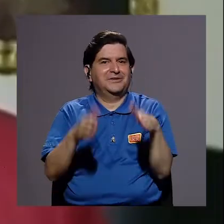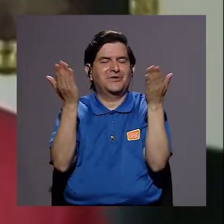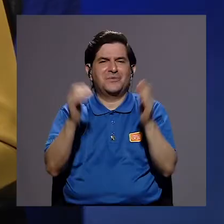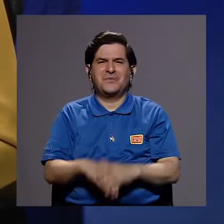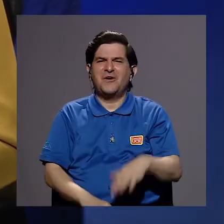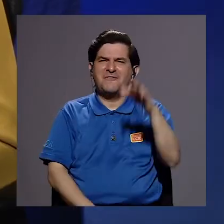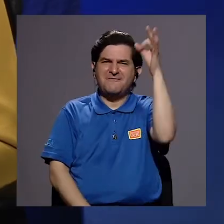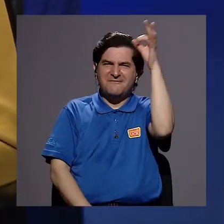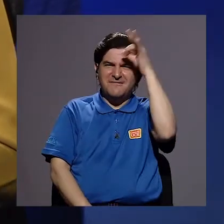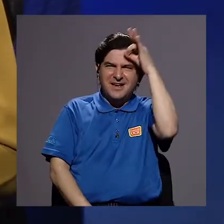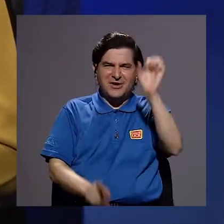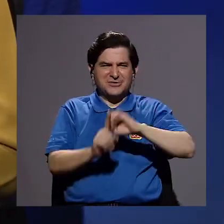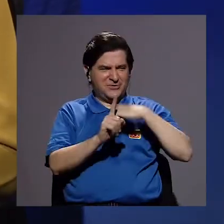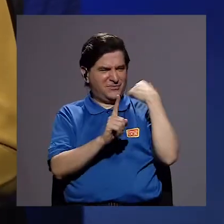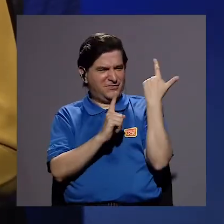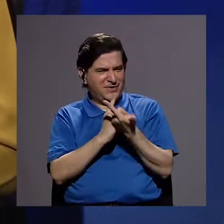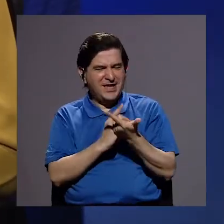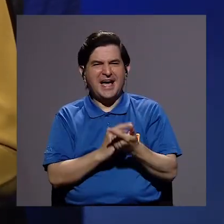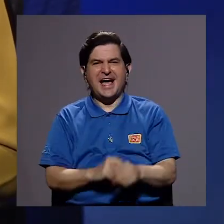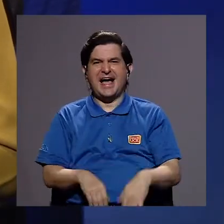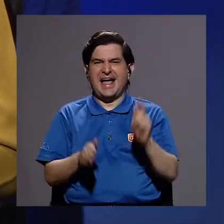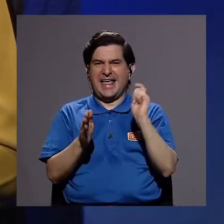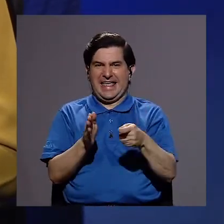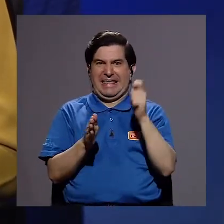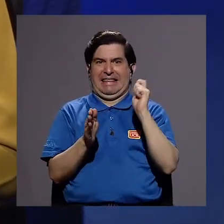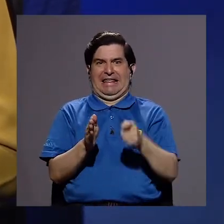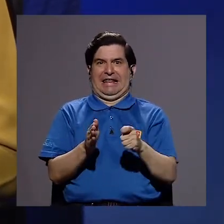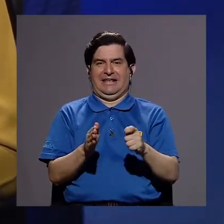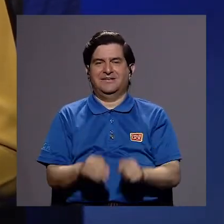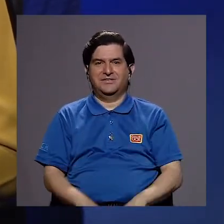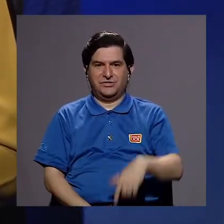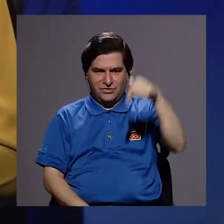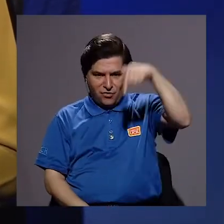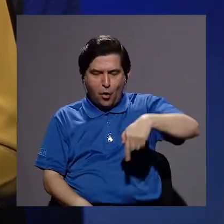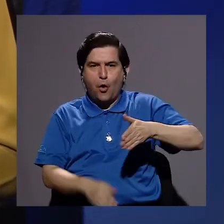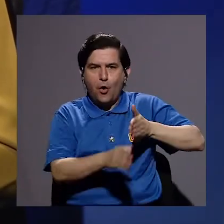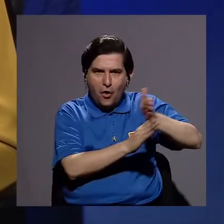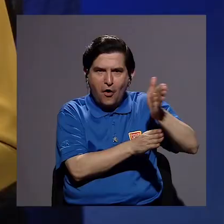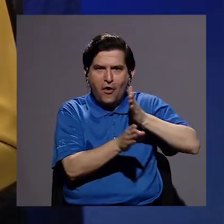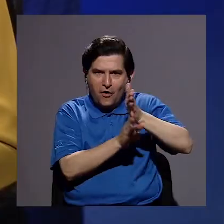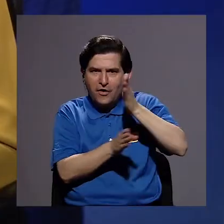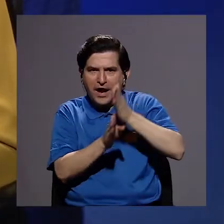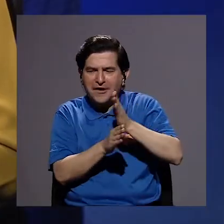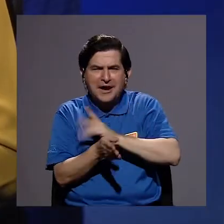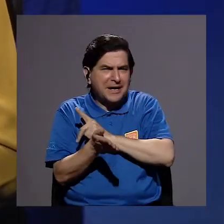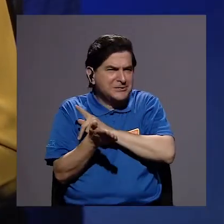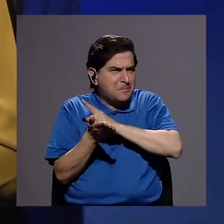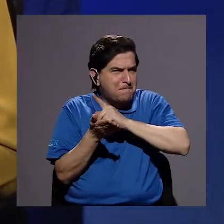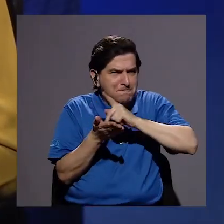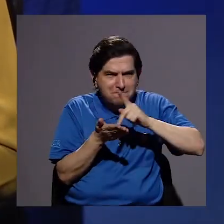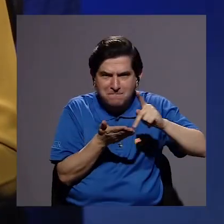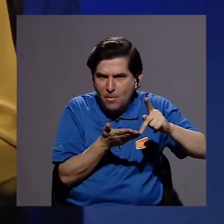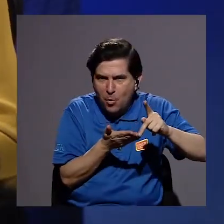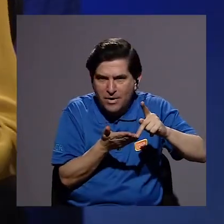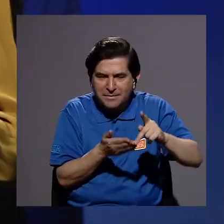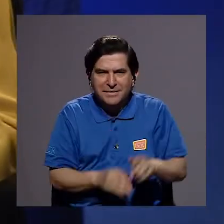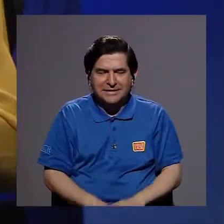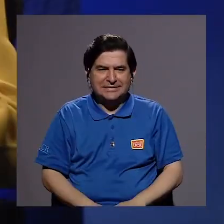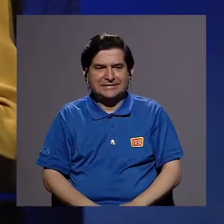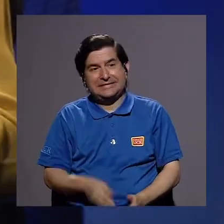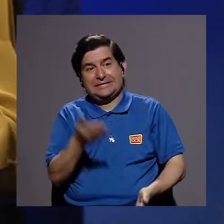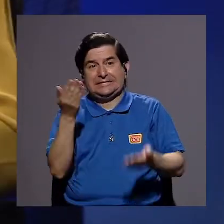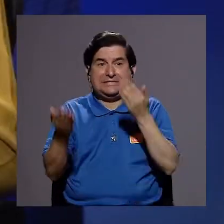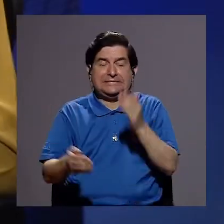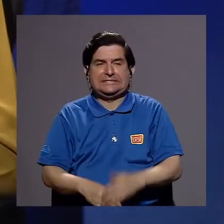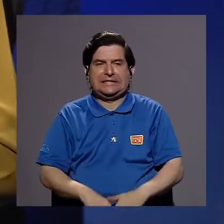idea. Filosofía, sociología, derecho, aún hoy carreras eminentemente o